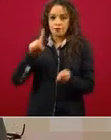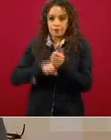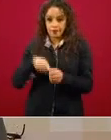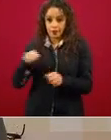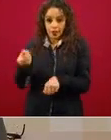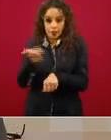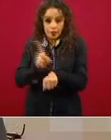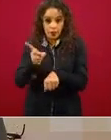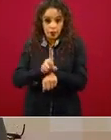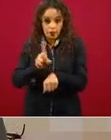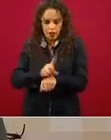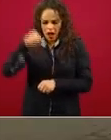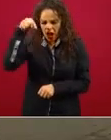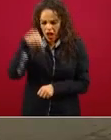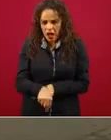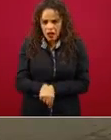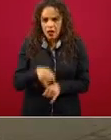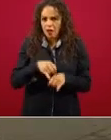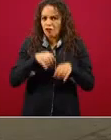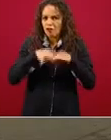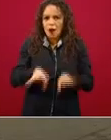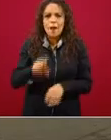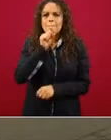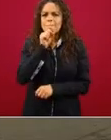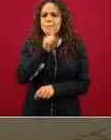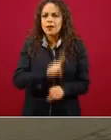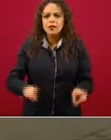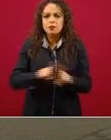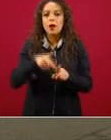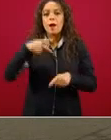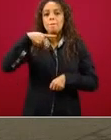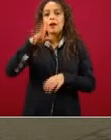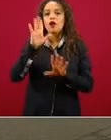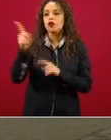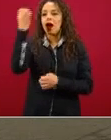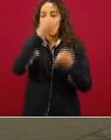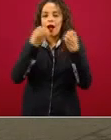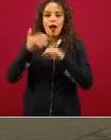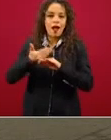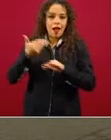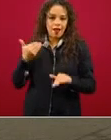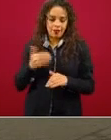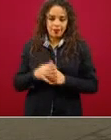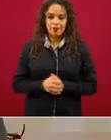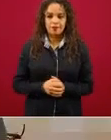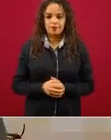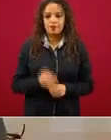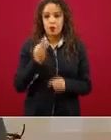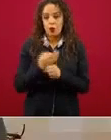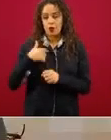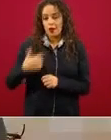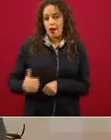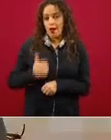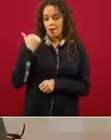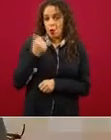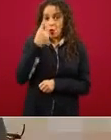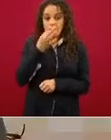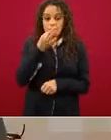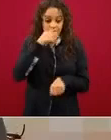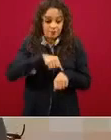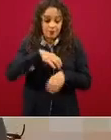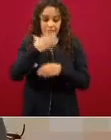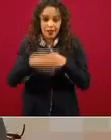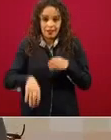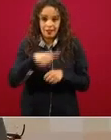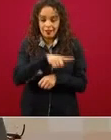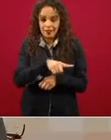la misma información, sencillamente la analizamos. Y aquí aprovecho, antes de que se acabe la conferencia, porque nos queda un minuto, agradecer por